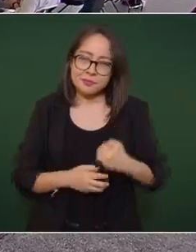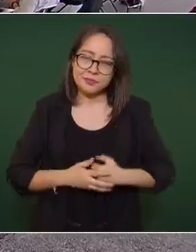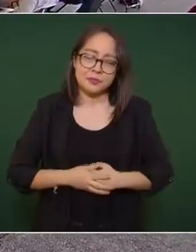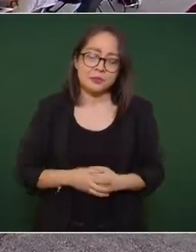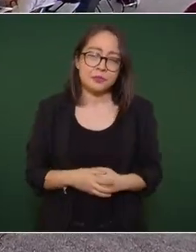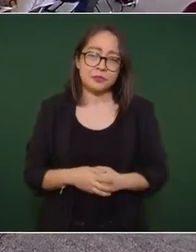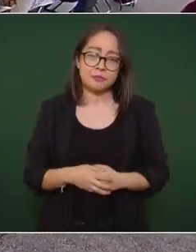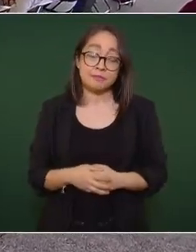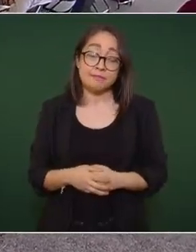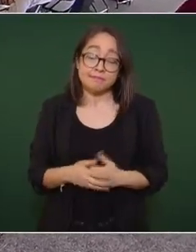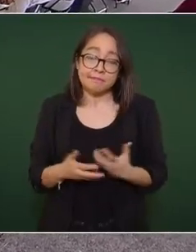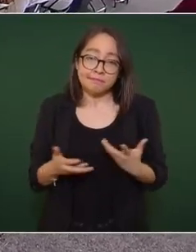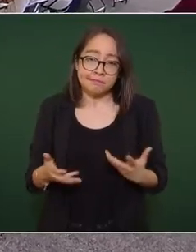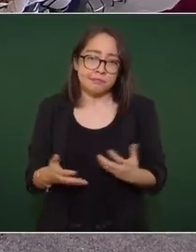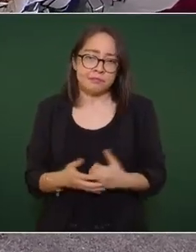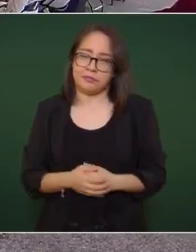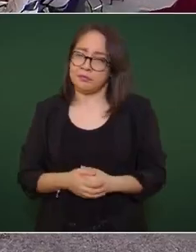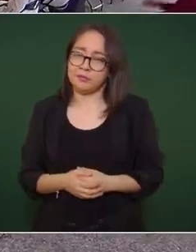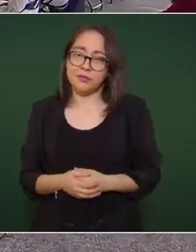hace todo